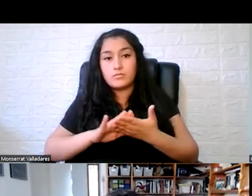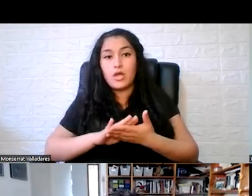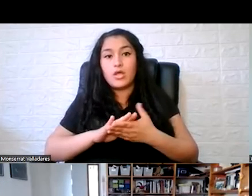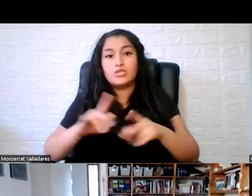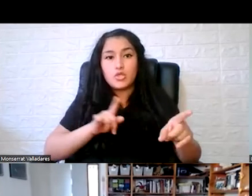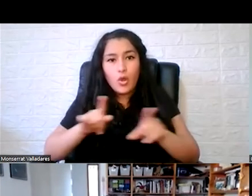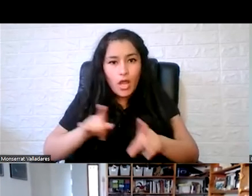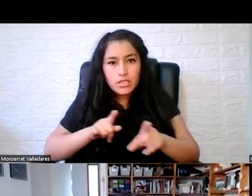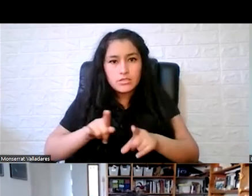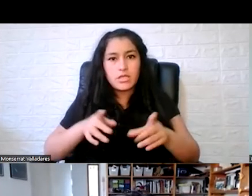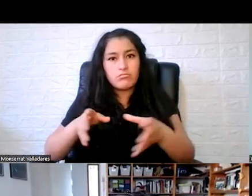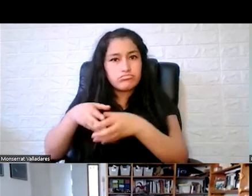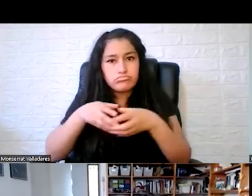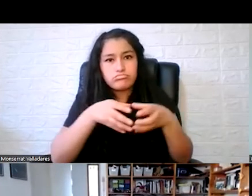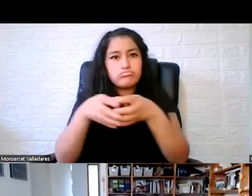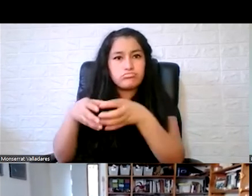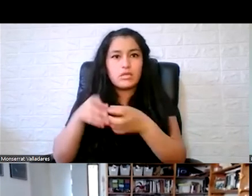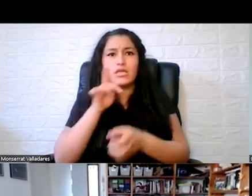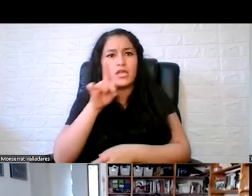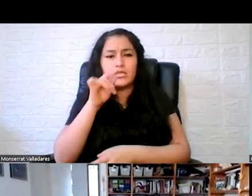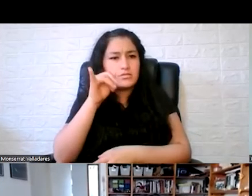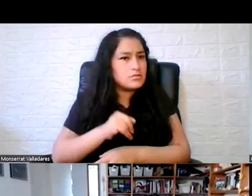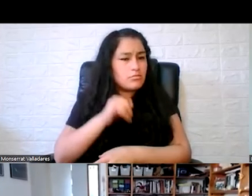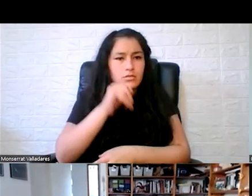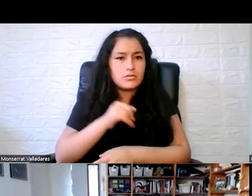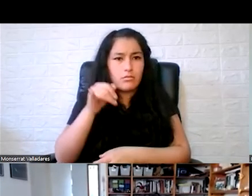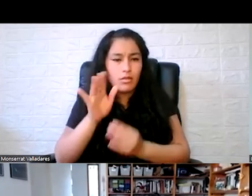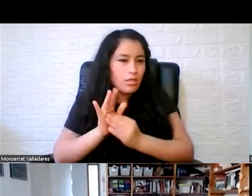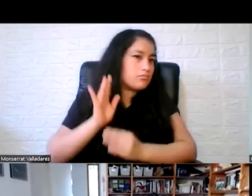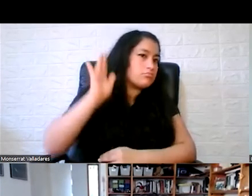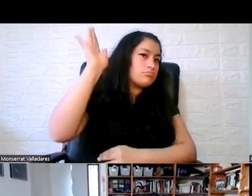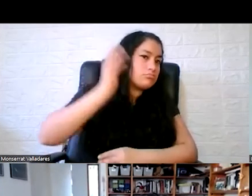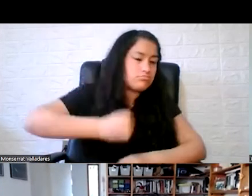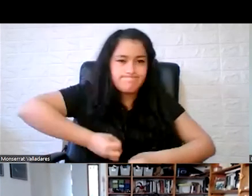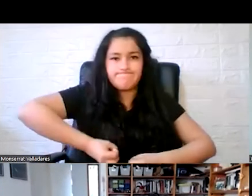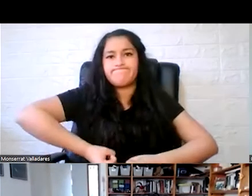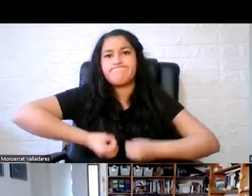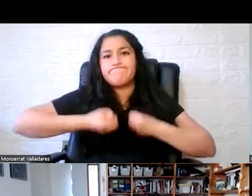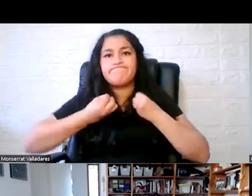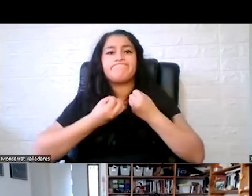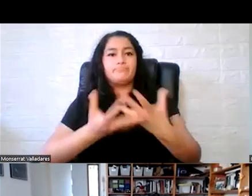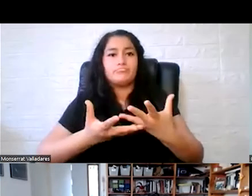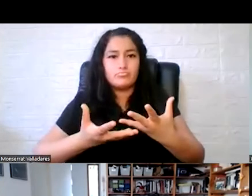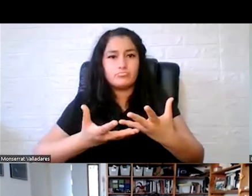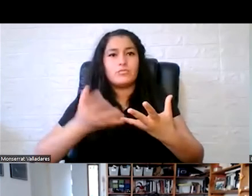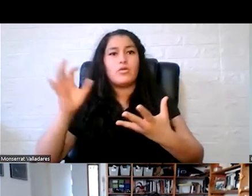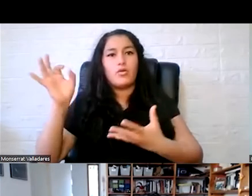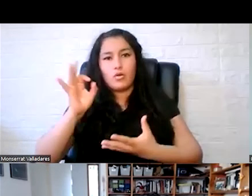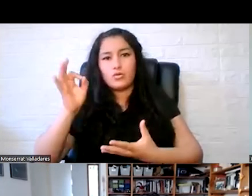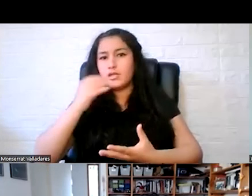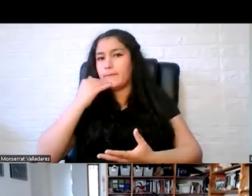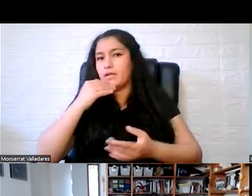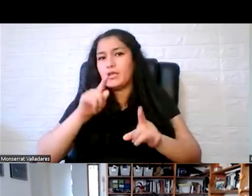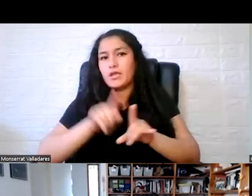se organizan las vocerías, quienes toman la palabra y quienes han tomado finalmente